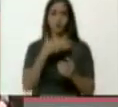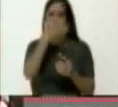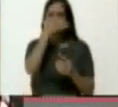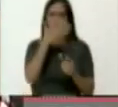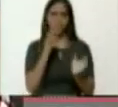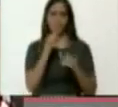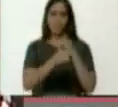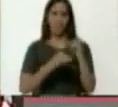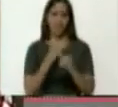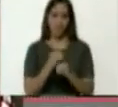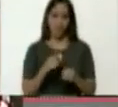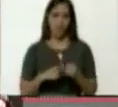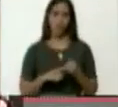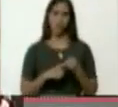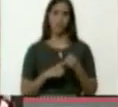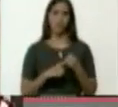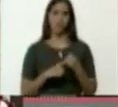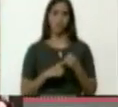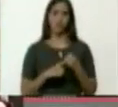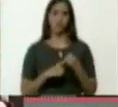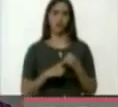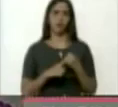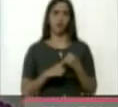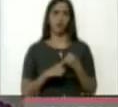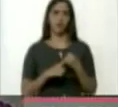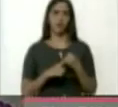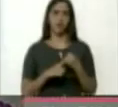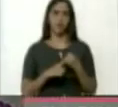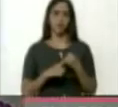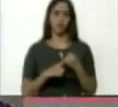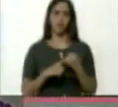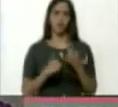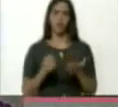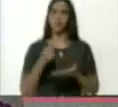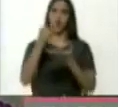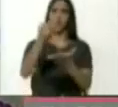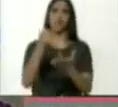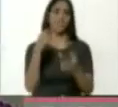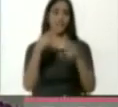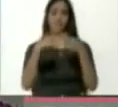nivel internacional, ¿verdad? Recompensa, etcétera, etcétera,